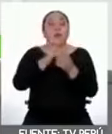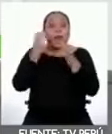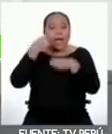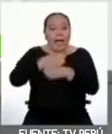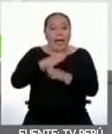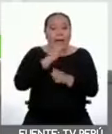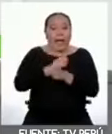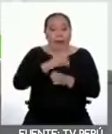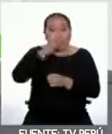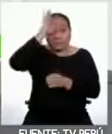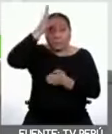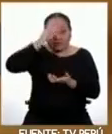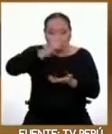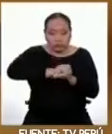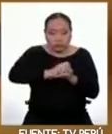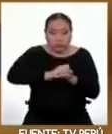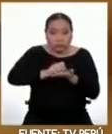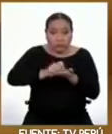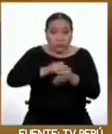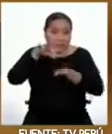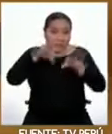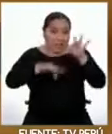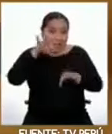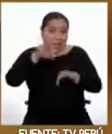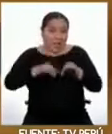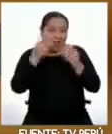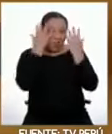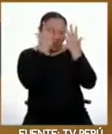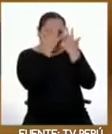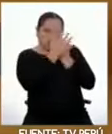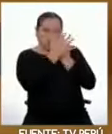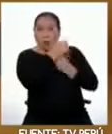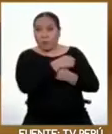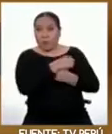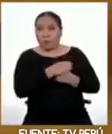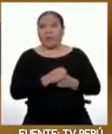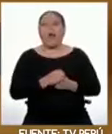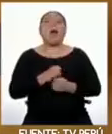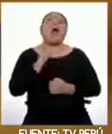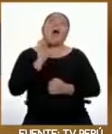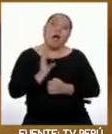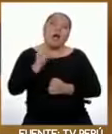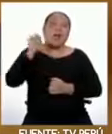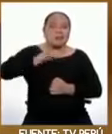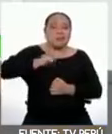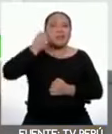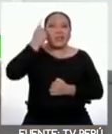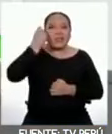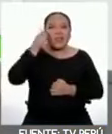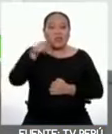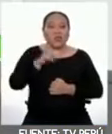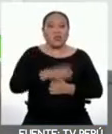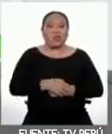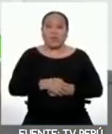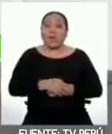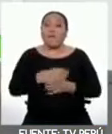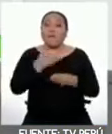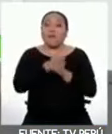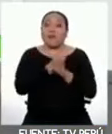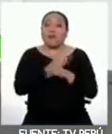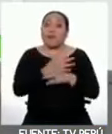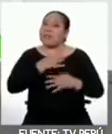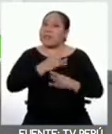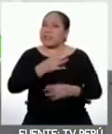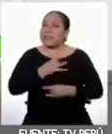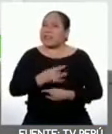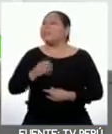teatral o libreto para teatro de sombras. Ah, ya, ahora sí entiendo. Es una técnica muy interesante. Sí, de hecho me